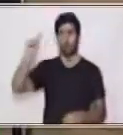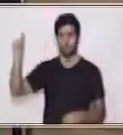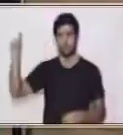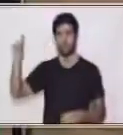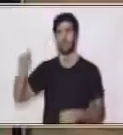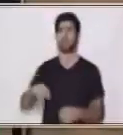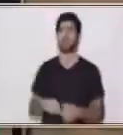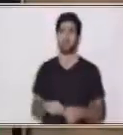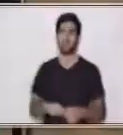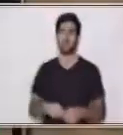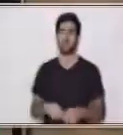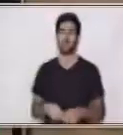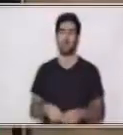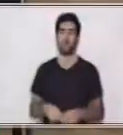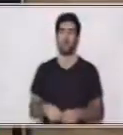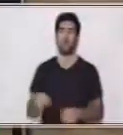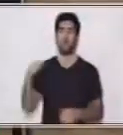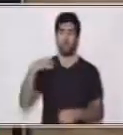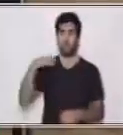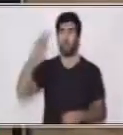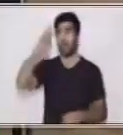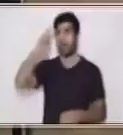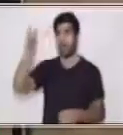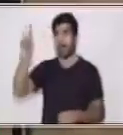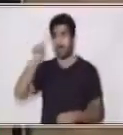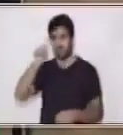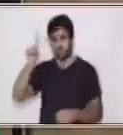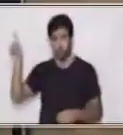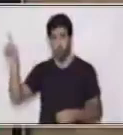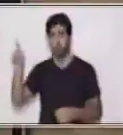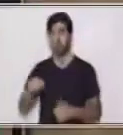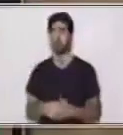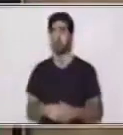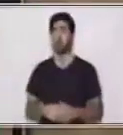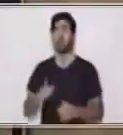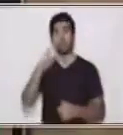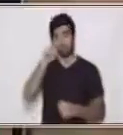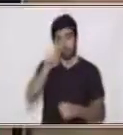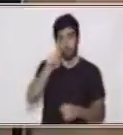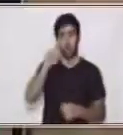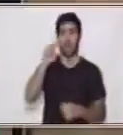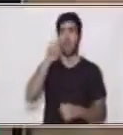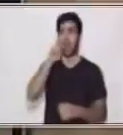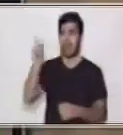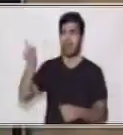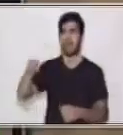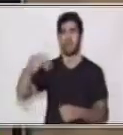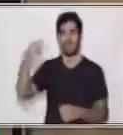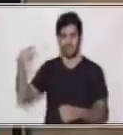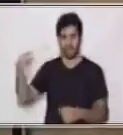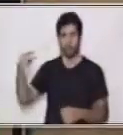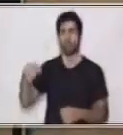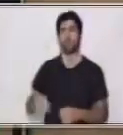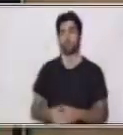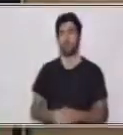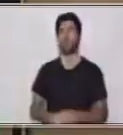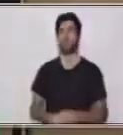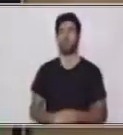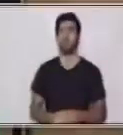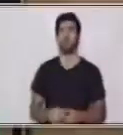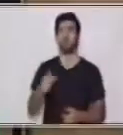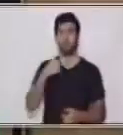dijimos que son las líneas de cada poema. Y luego tú leerás el siguiente verso. Yo comenzaré,